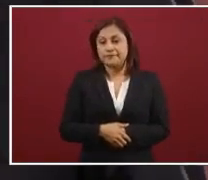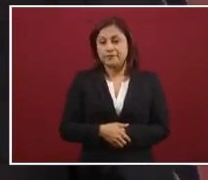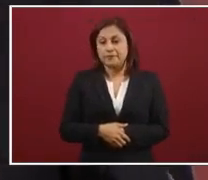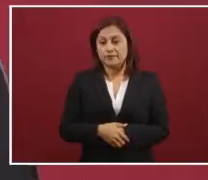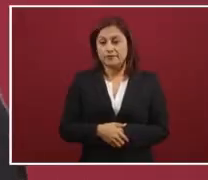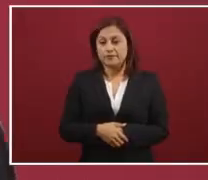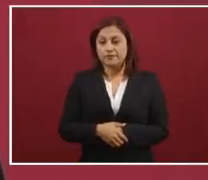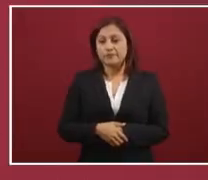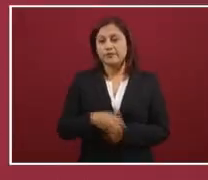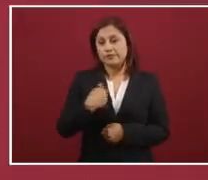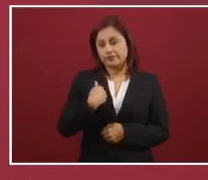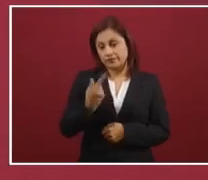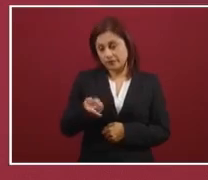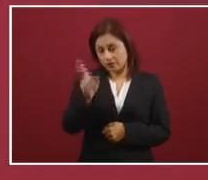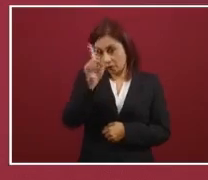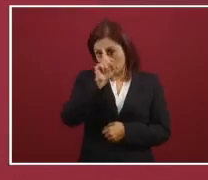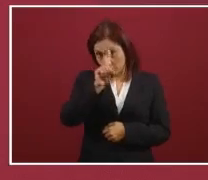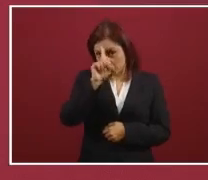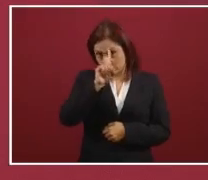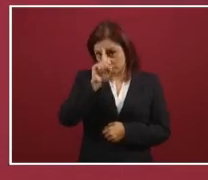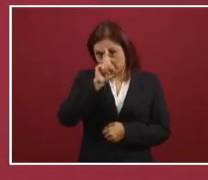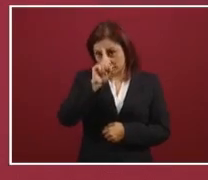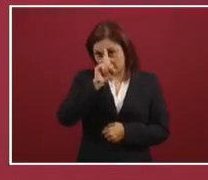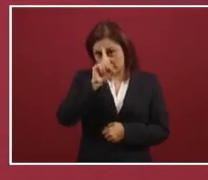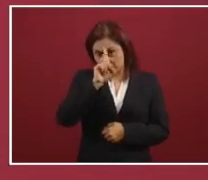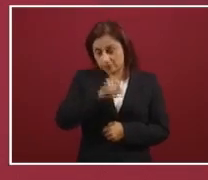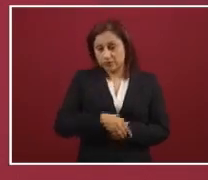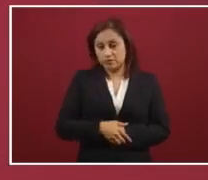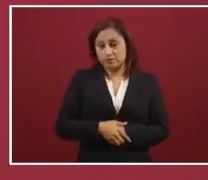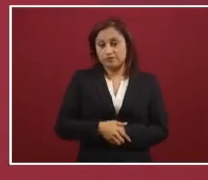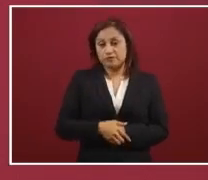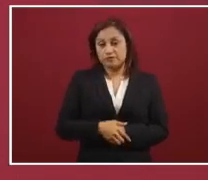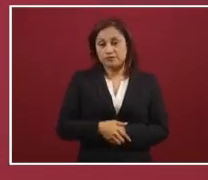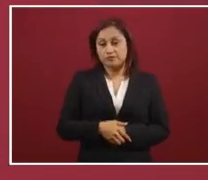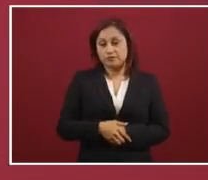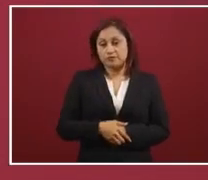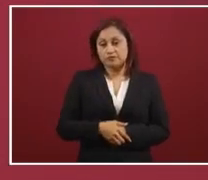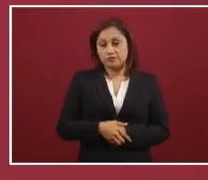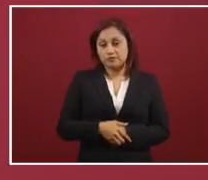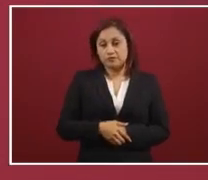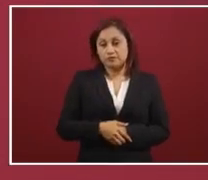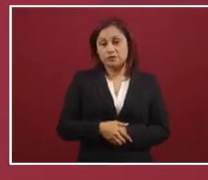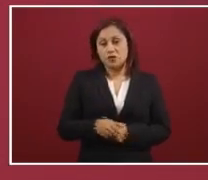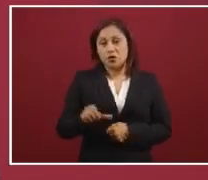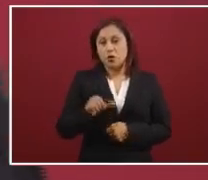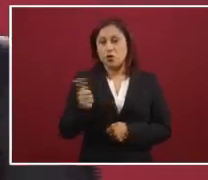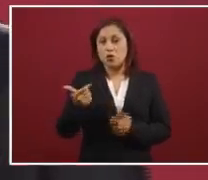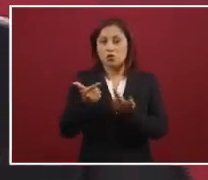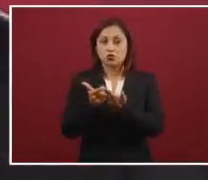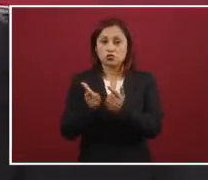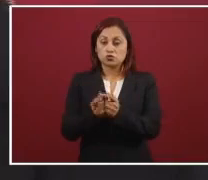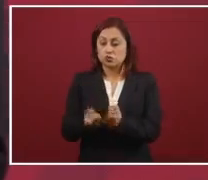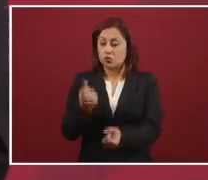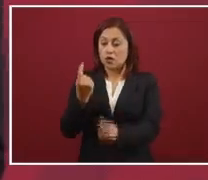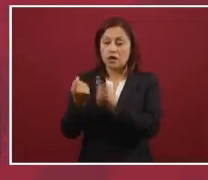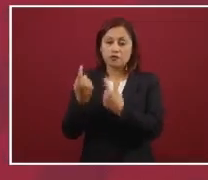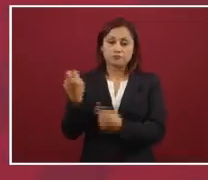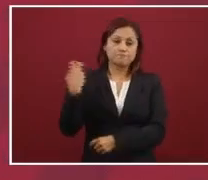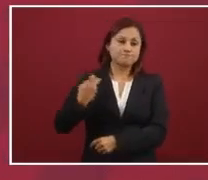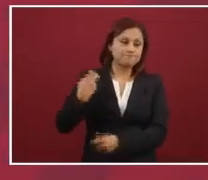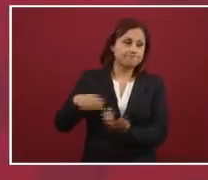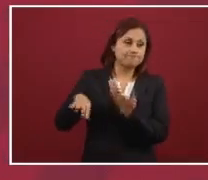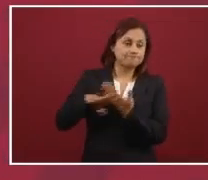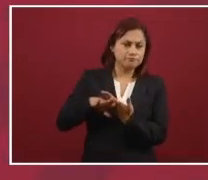Les recomendaría, no a ustedes, a nuestros adversarios, que